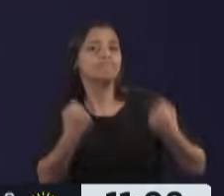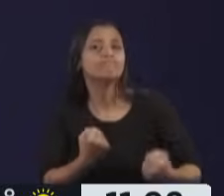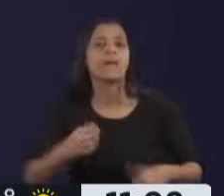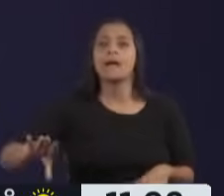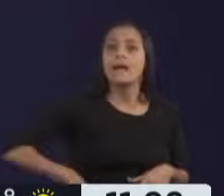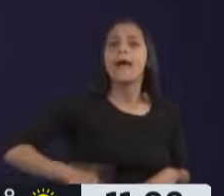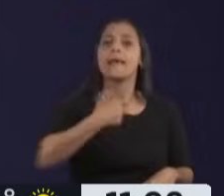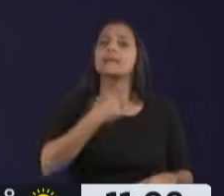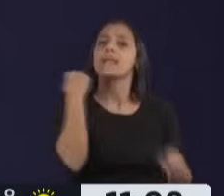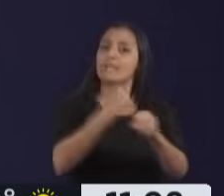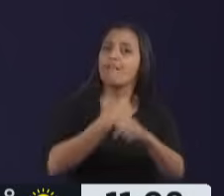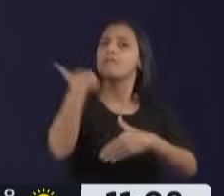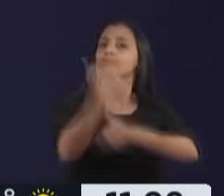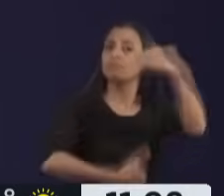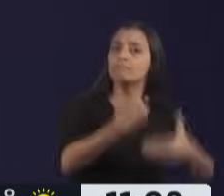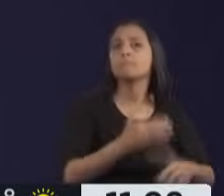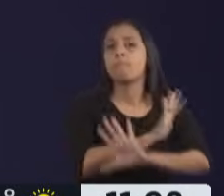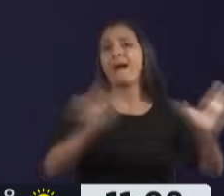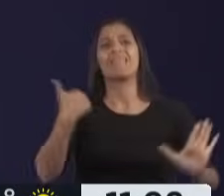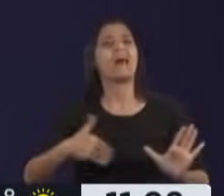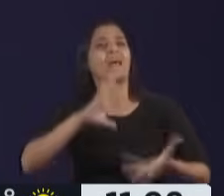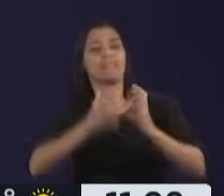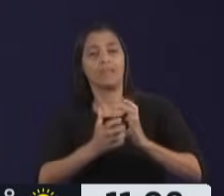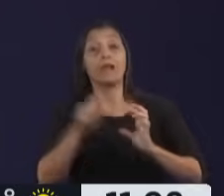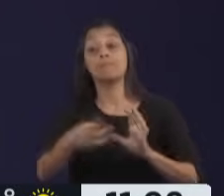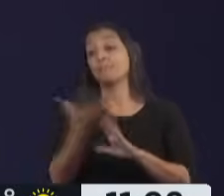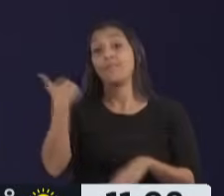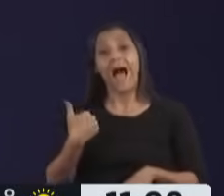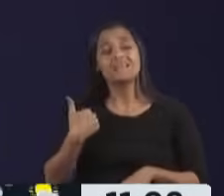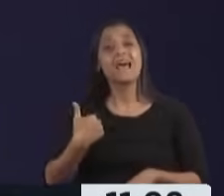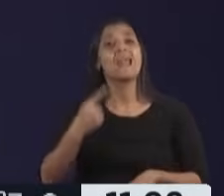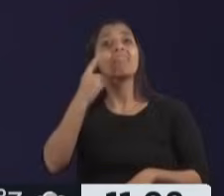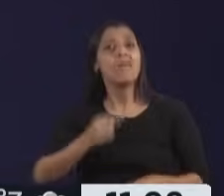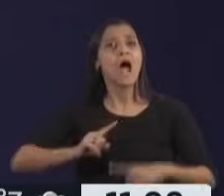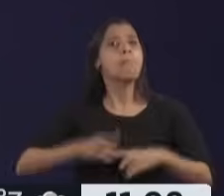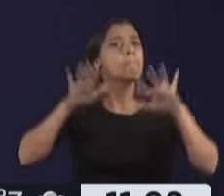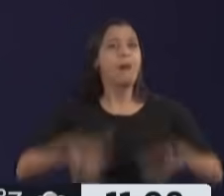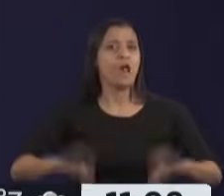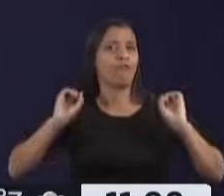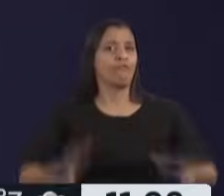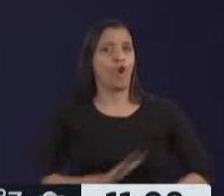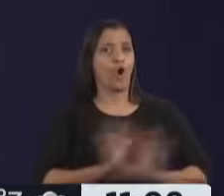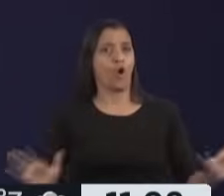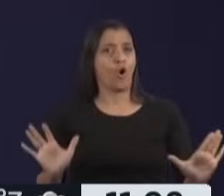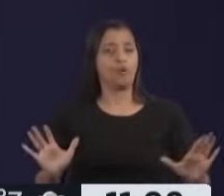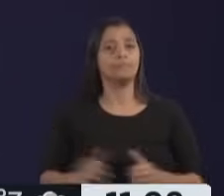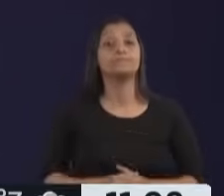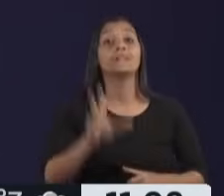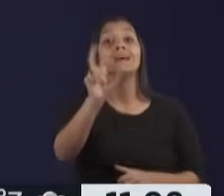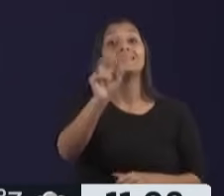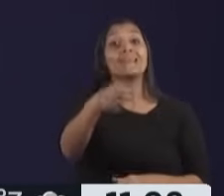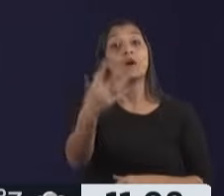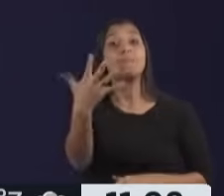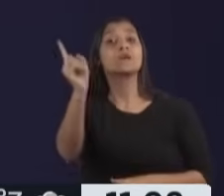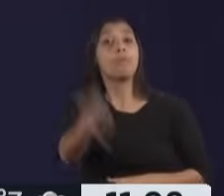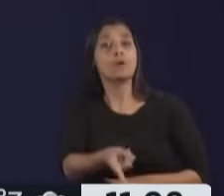Argentina decadente, fue el paro más débil de la historia. Según datos de CAME, el